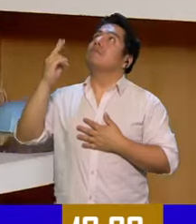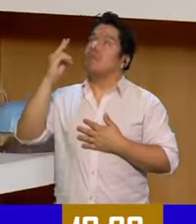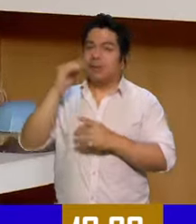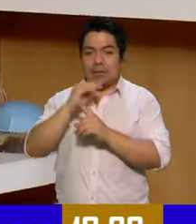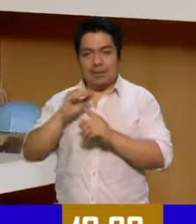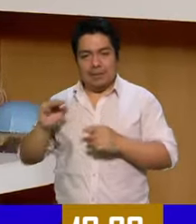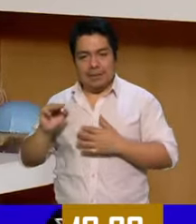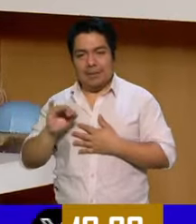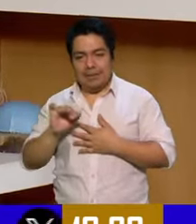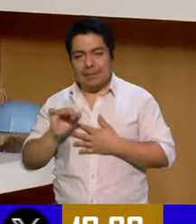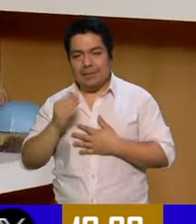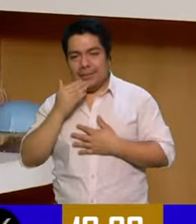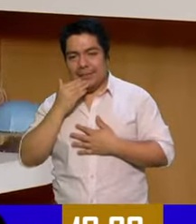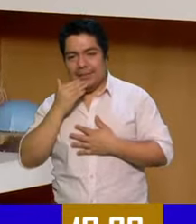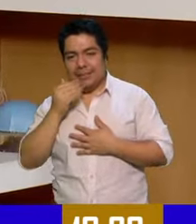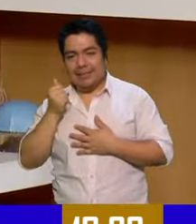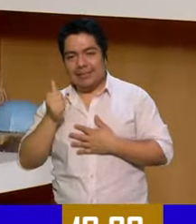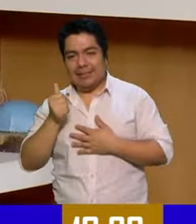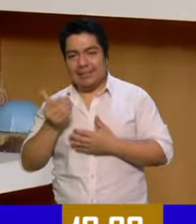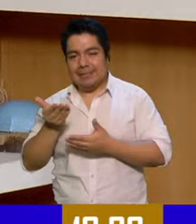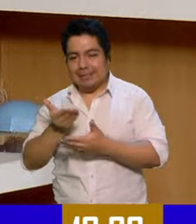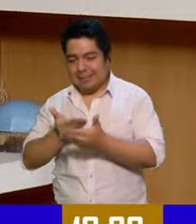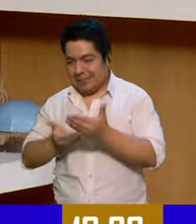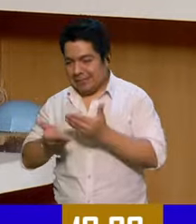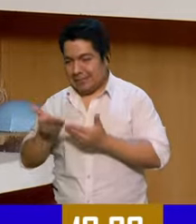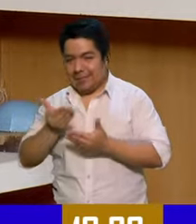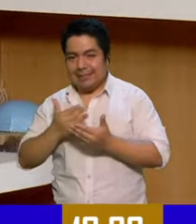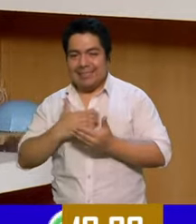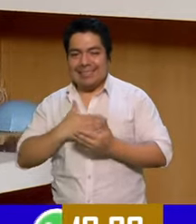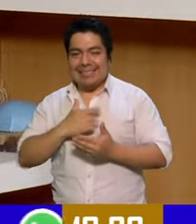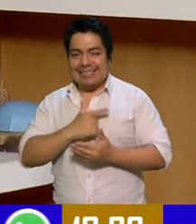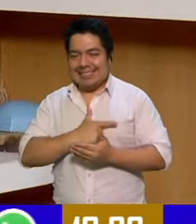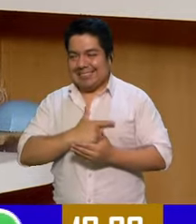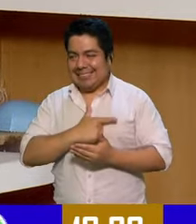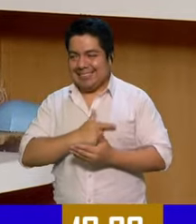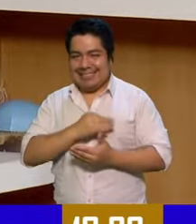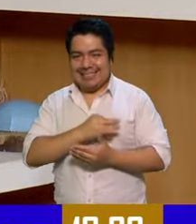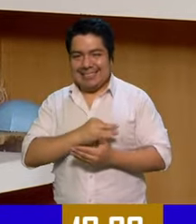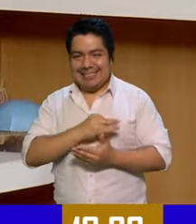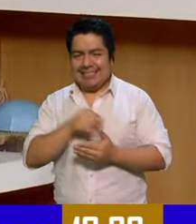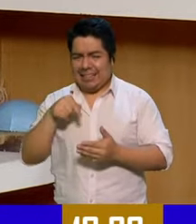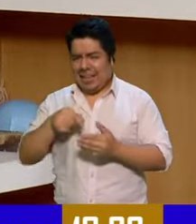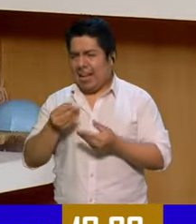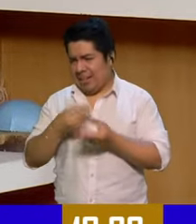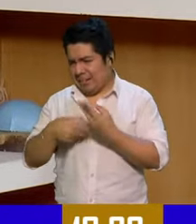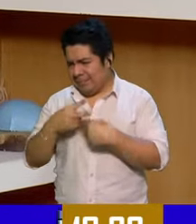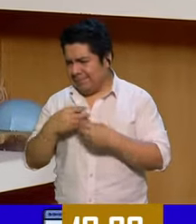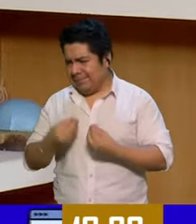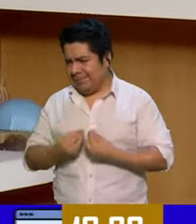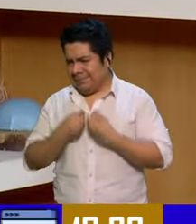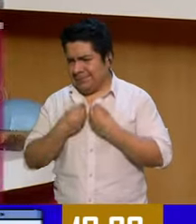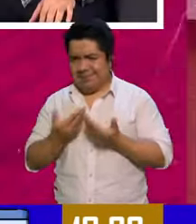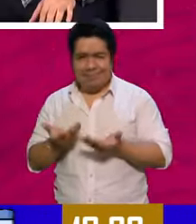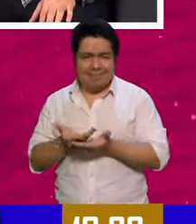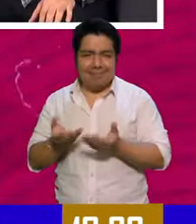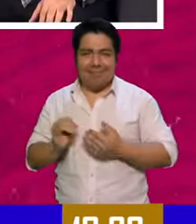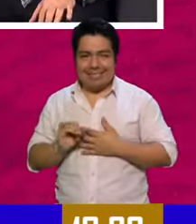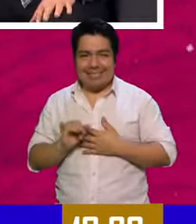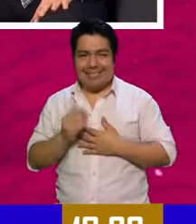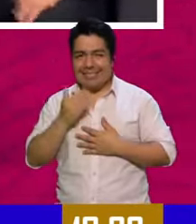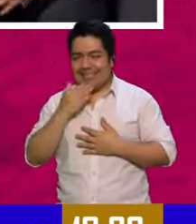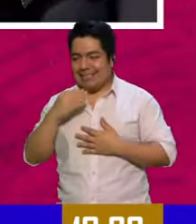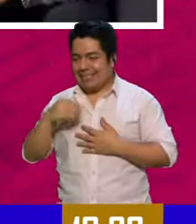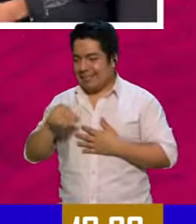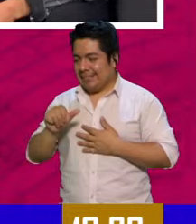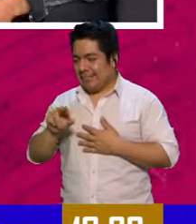queda, sí la cubres. Me recibieron de lo mejor, yo qué feliz de estar aquí con ustedes. Pues ya vete a vivir acá con nosotros y podemos ser felices. Adelante, Mariana,